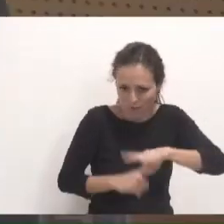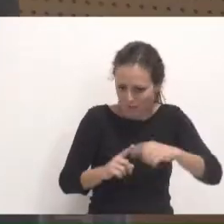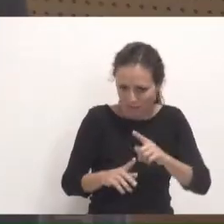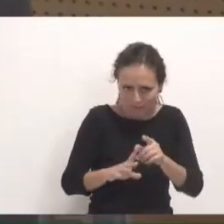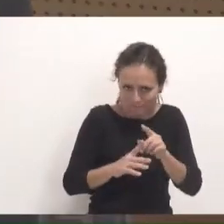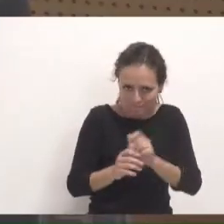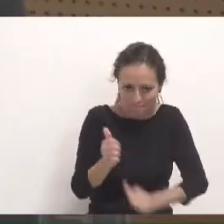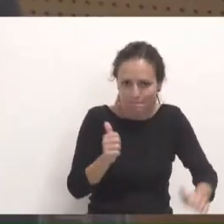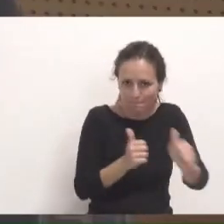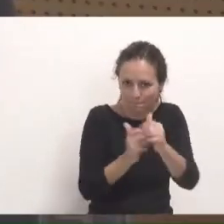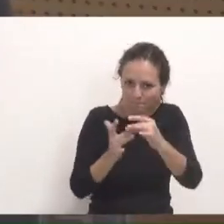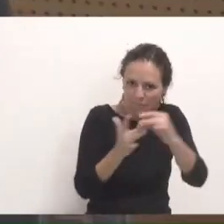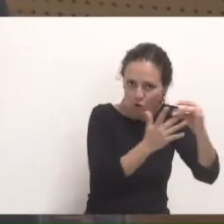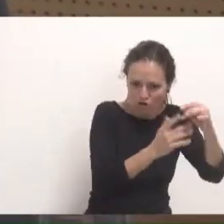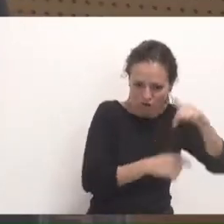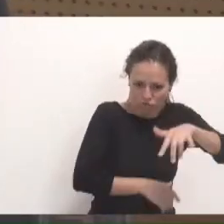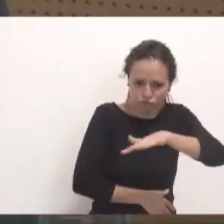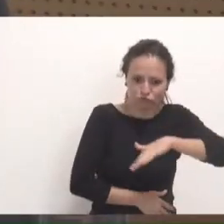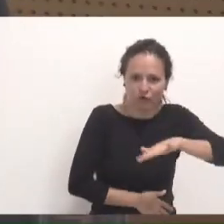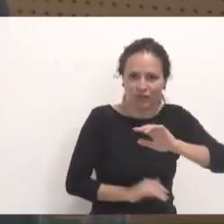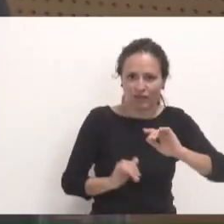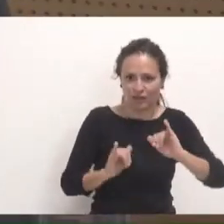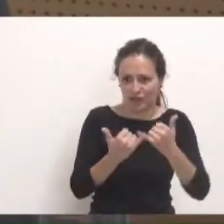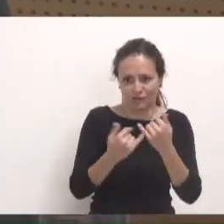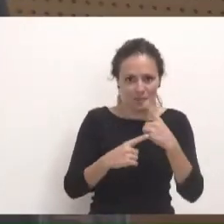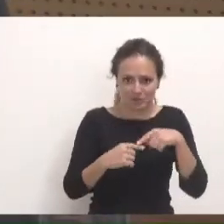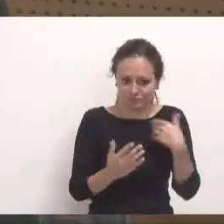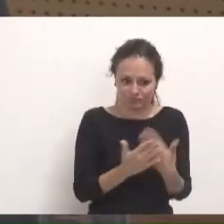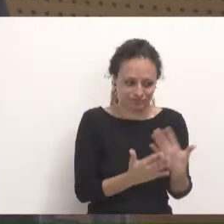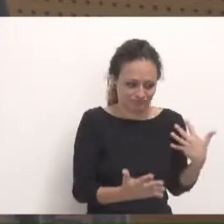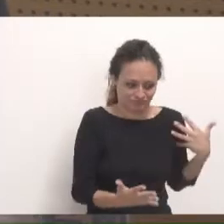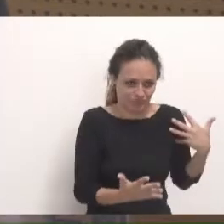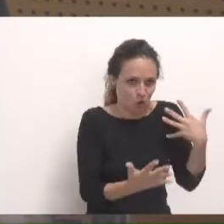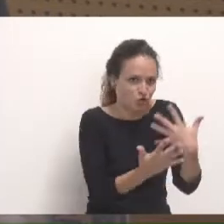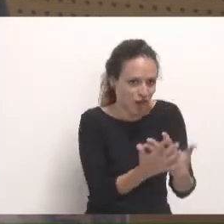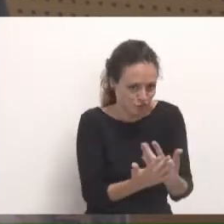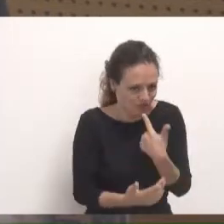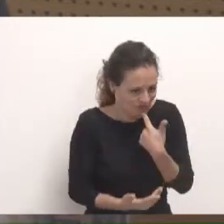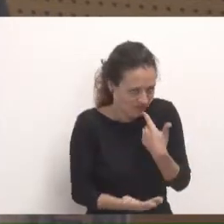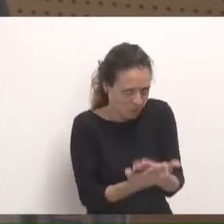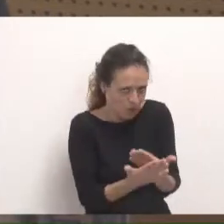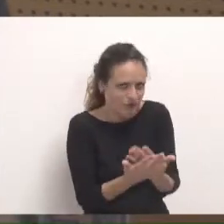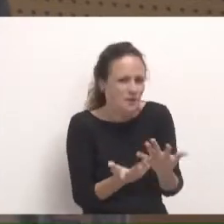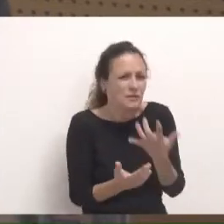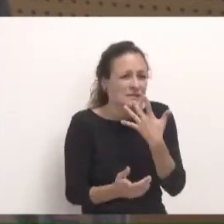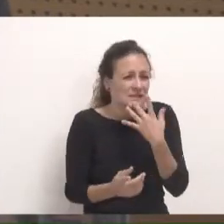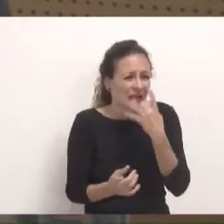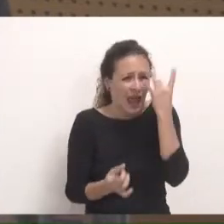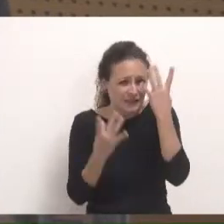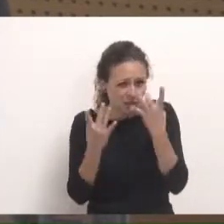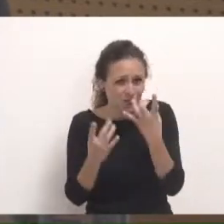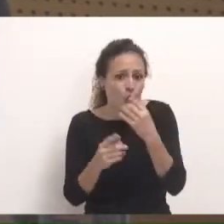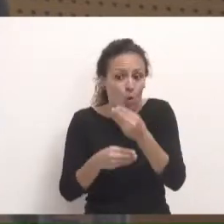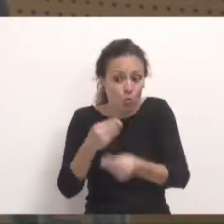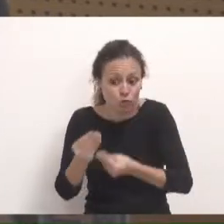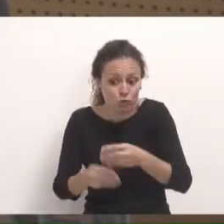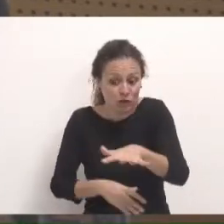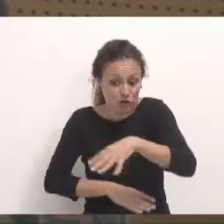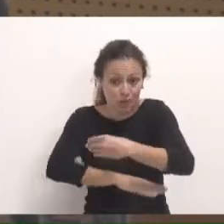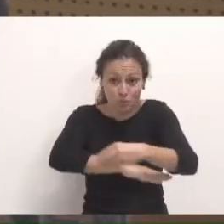acusa pues el paso del tiempo, ¿no? Mire, si le quitamos actividad y uso a los cristianos, si le quitamos todo